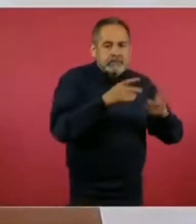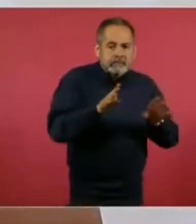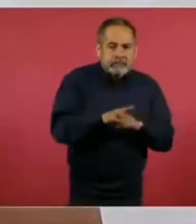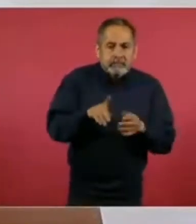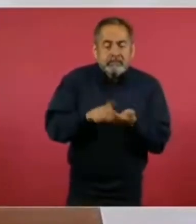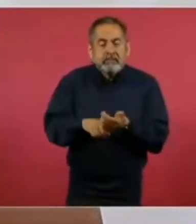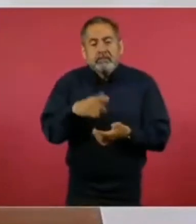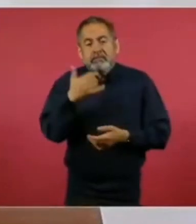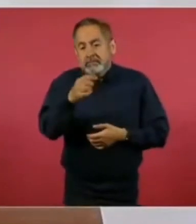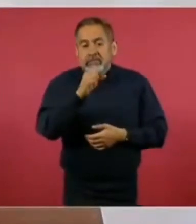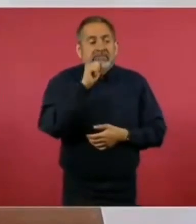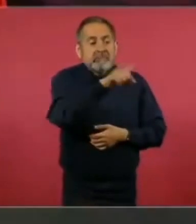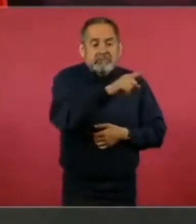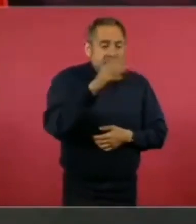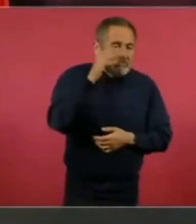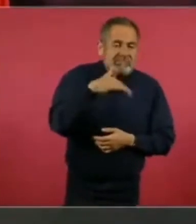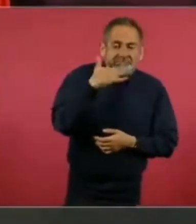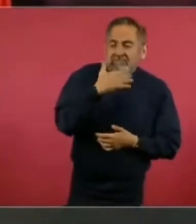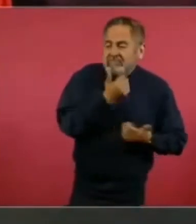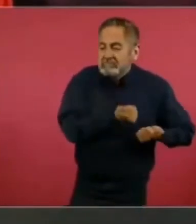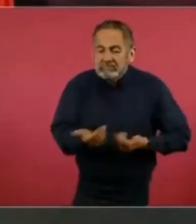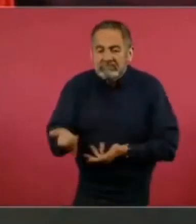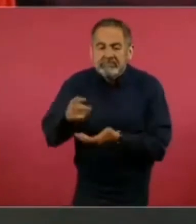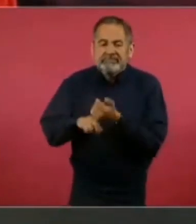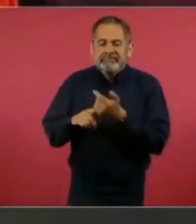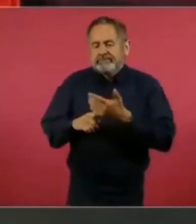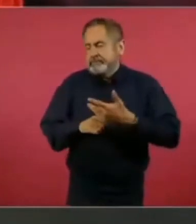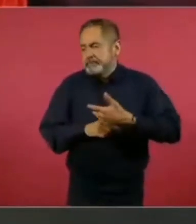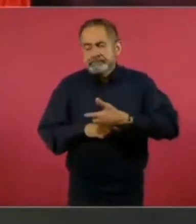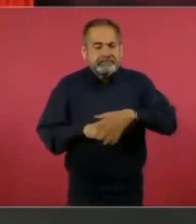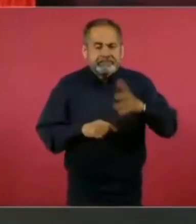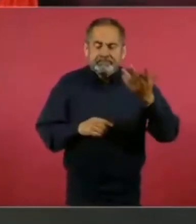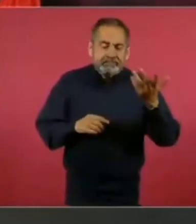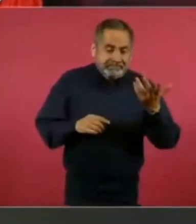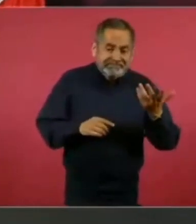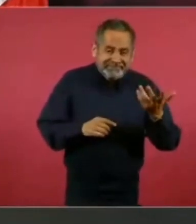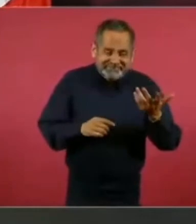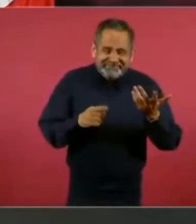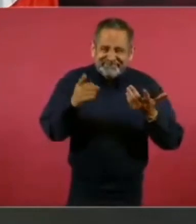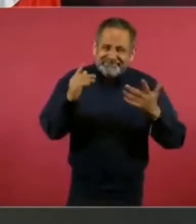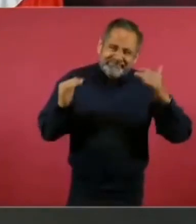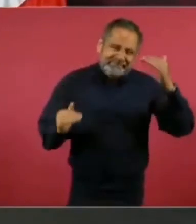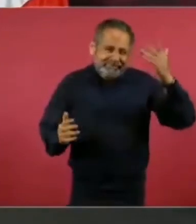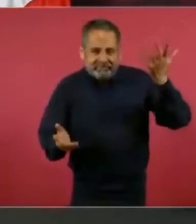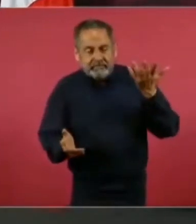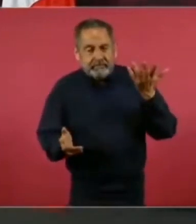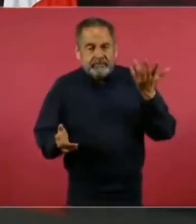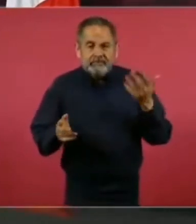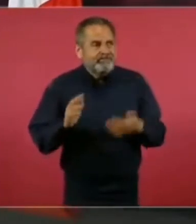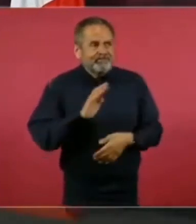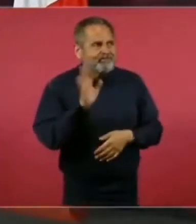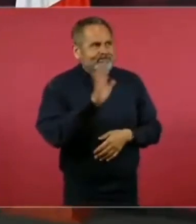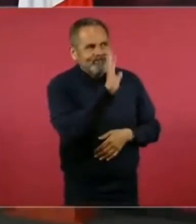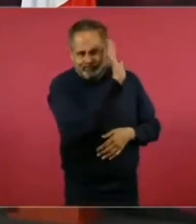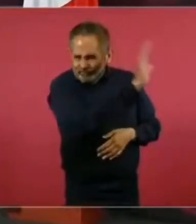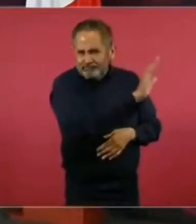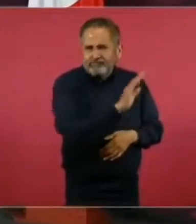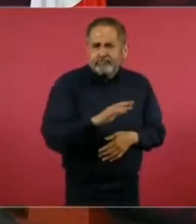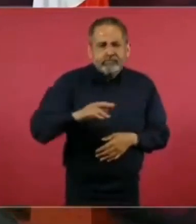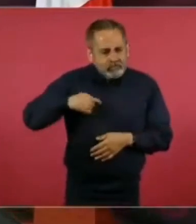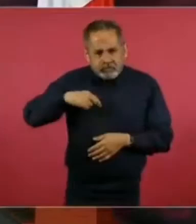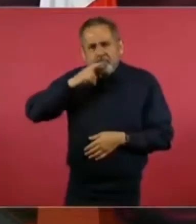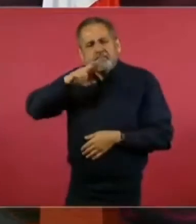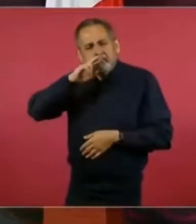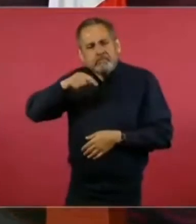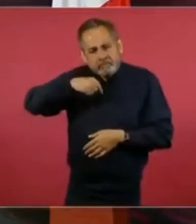le vendemos. Y hay muchos productos que podríamos nosotros